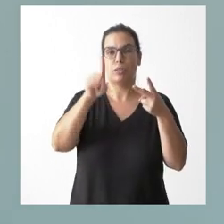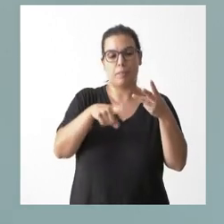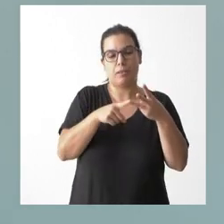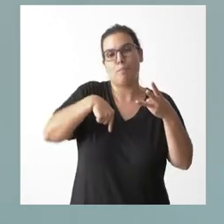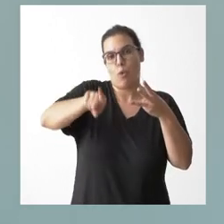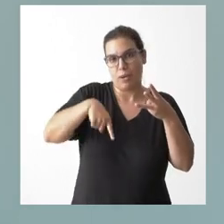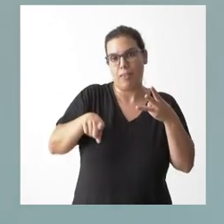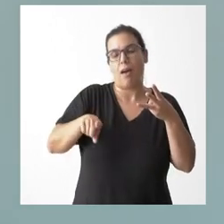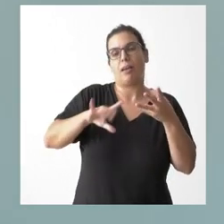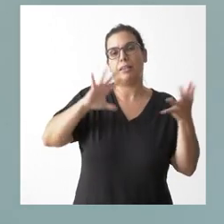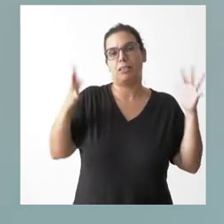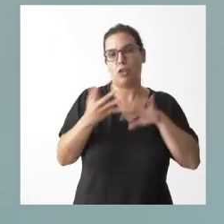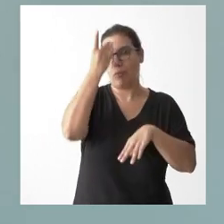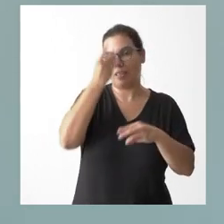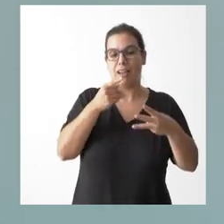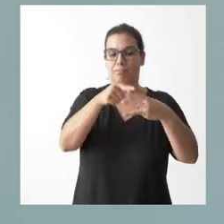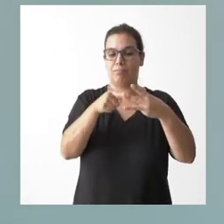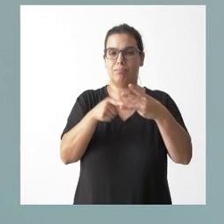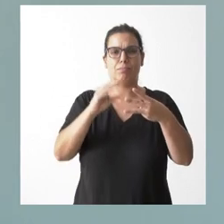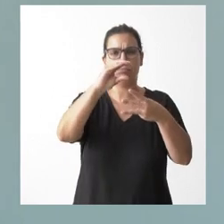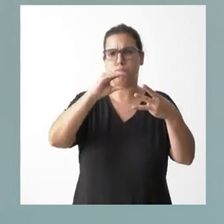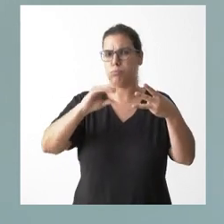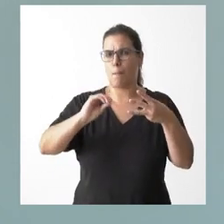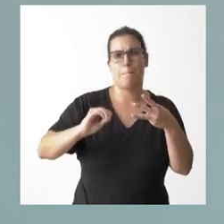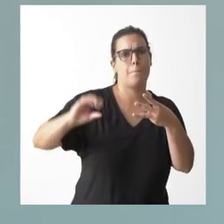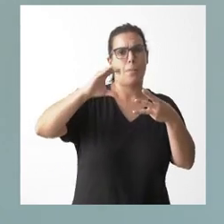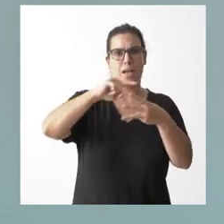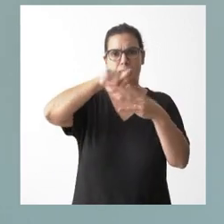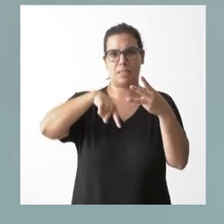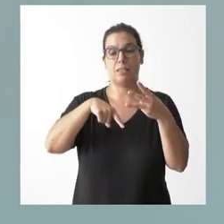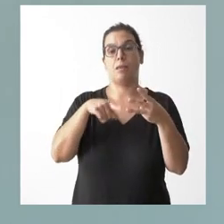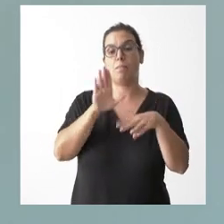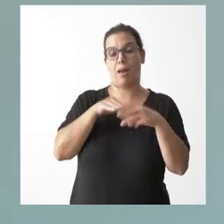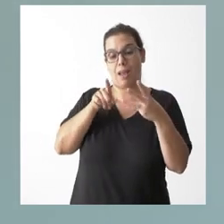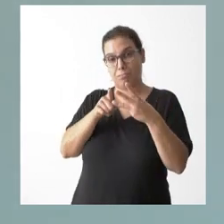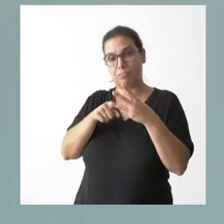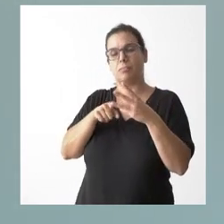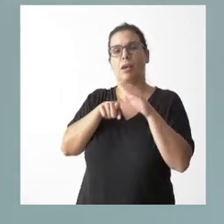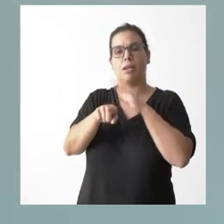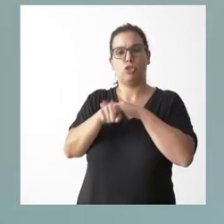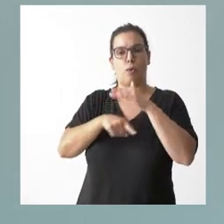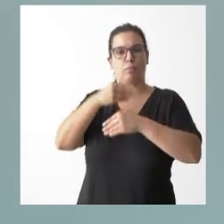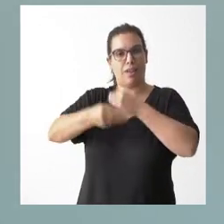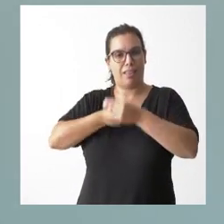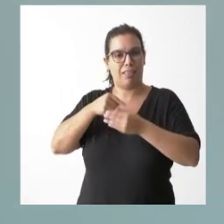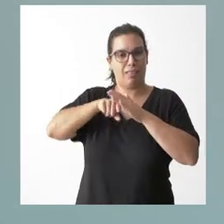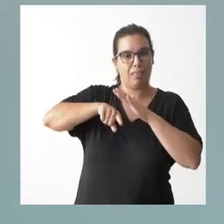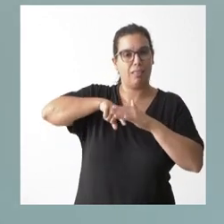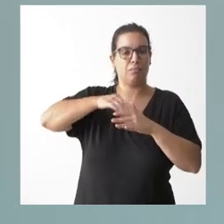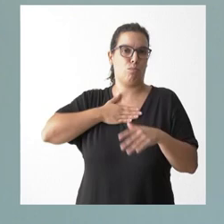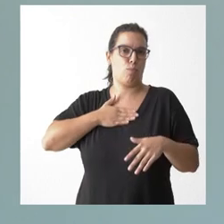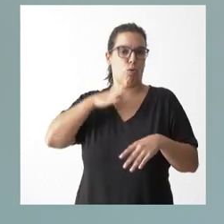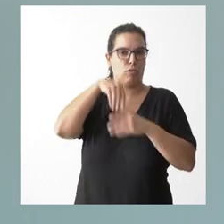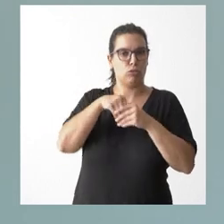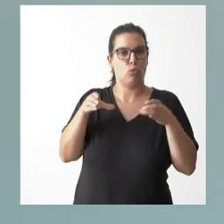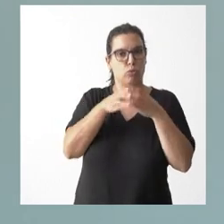y Transición Digital en lo que tiene que ver con el desarrollo de los procesos de administración digital propio de la Junta de Castilla y León. Por tanto, es un volumen muy importante